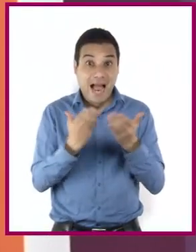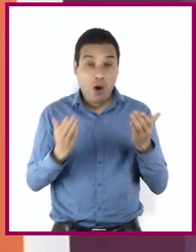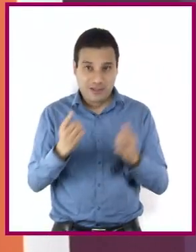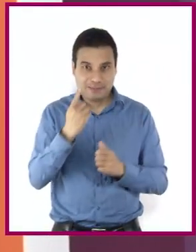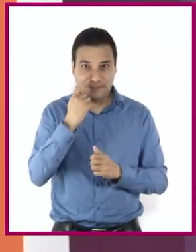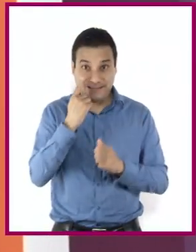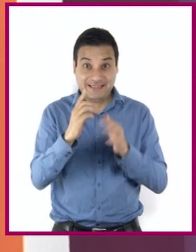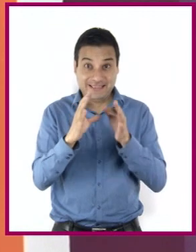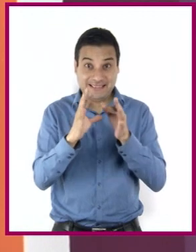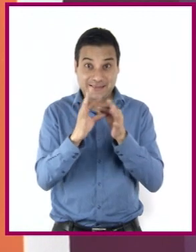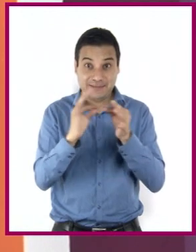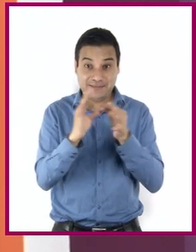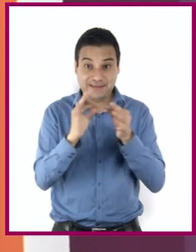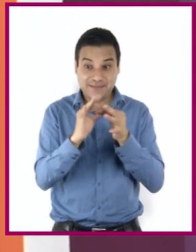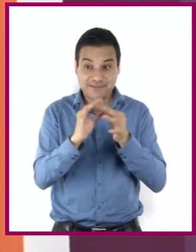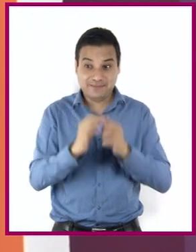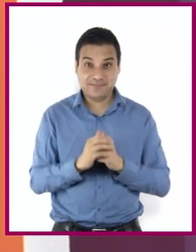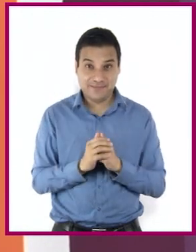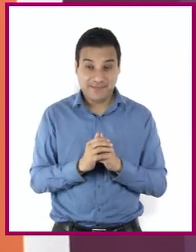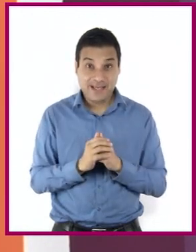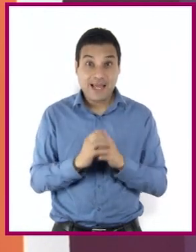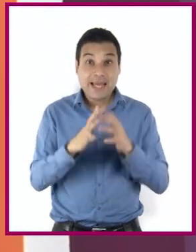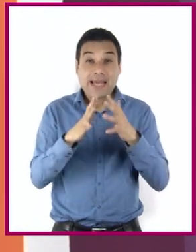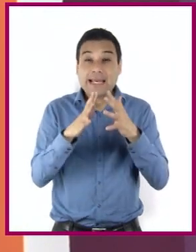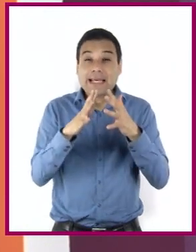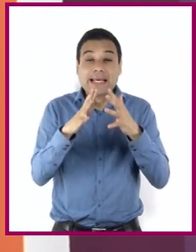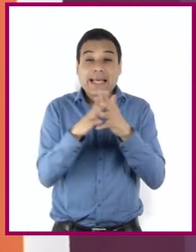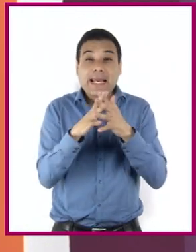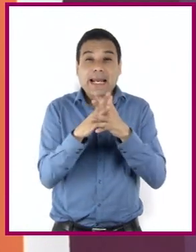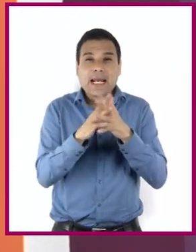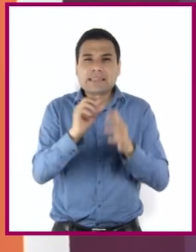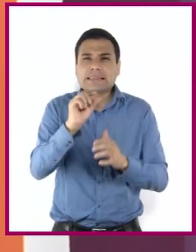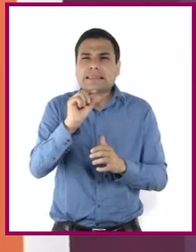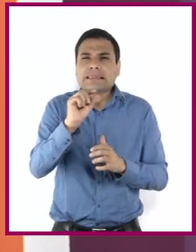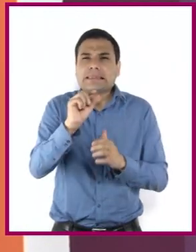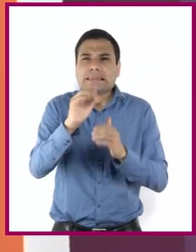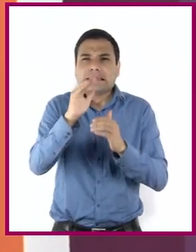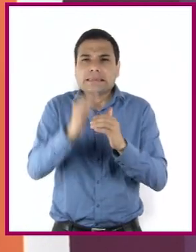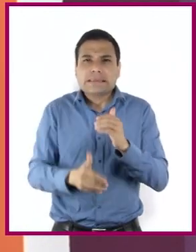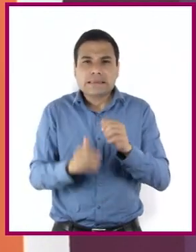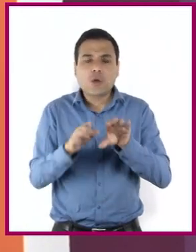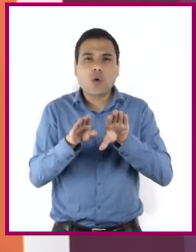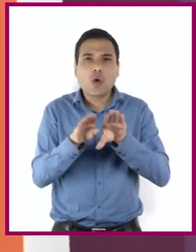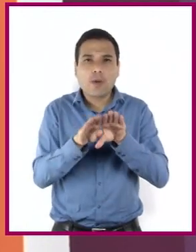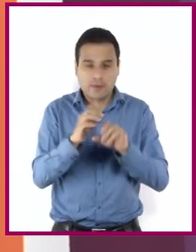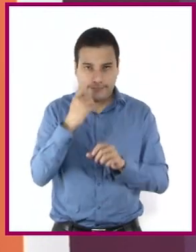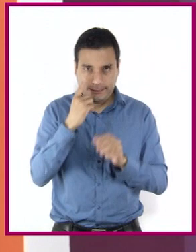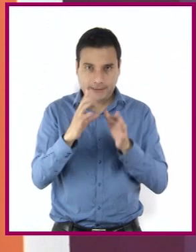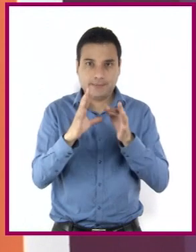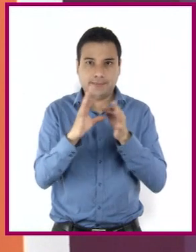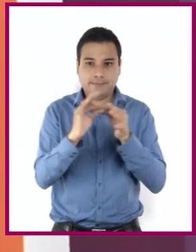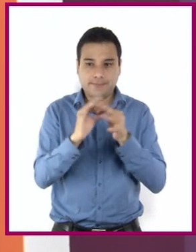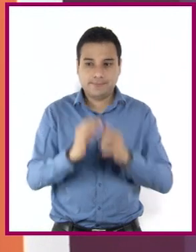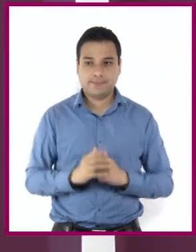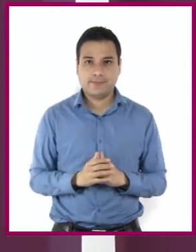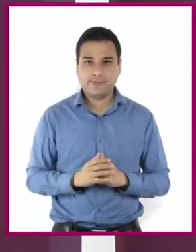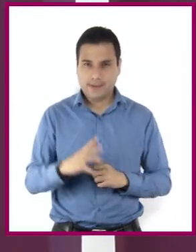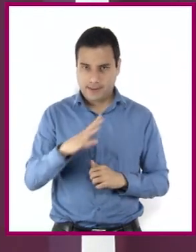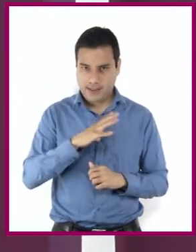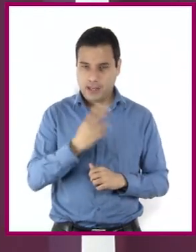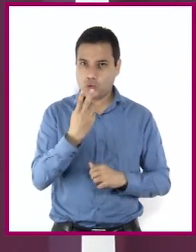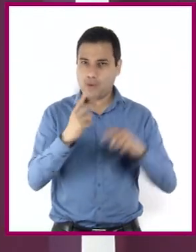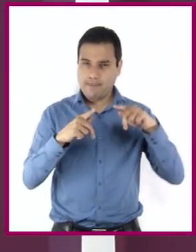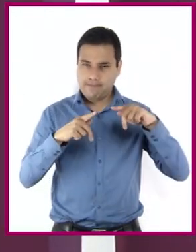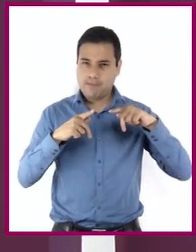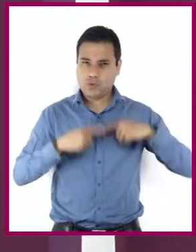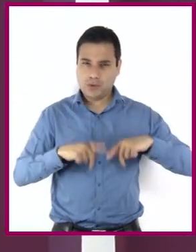sobre las últimas etapas de la Guerra de Independencia? En ellas destacaron dos personajes clave: